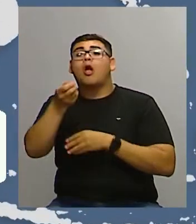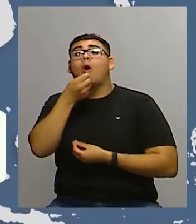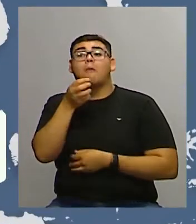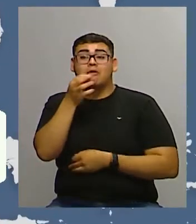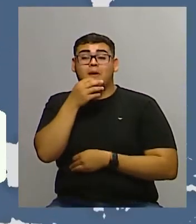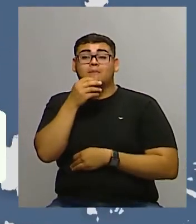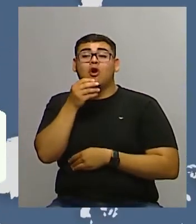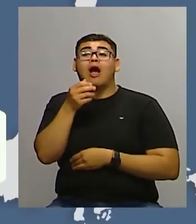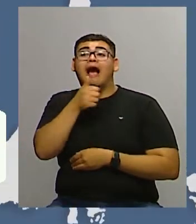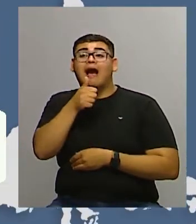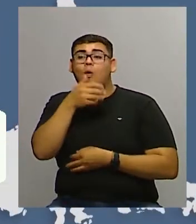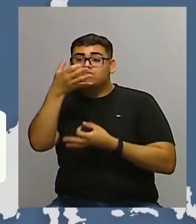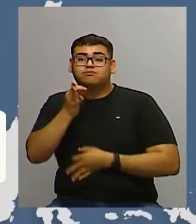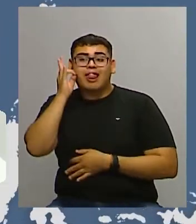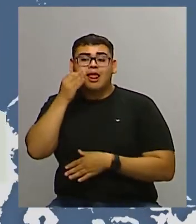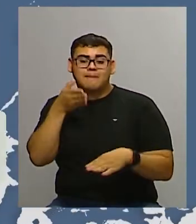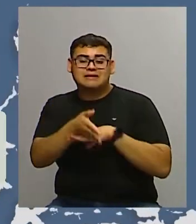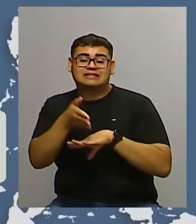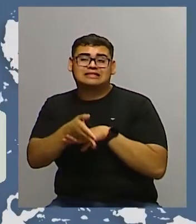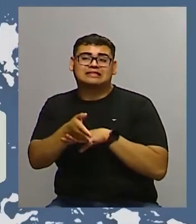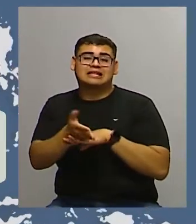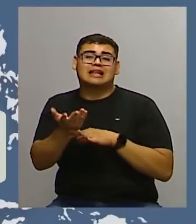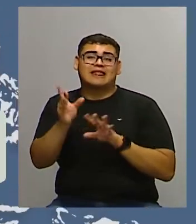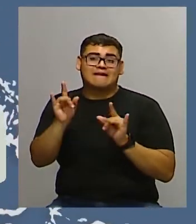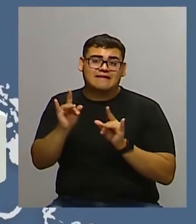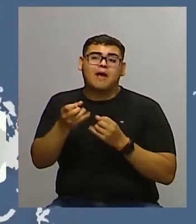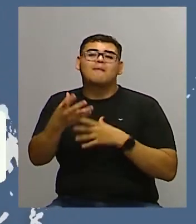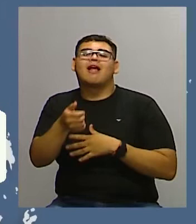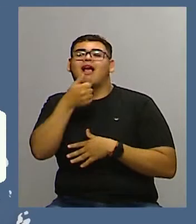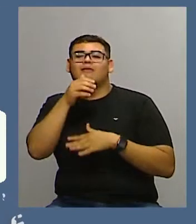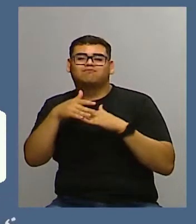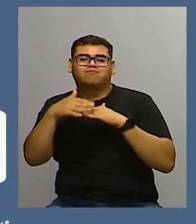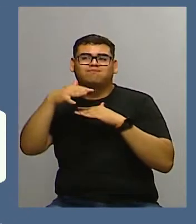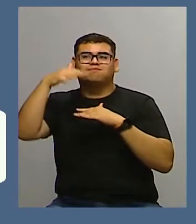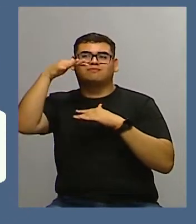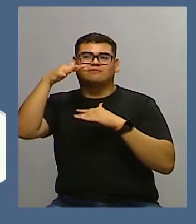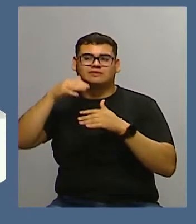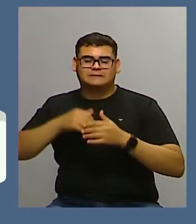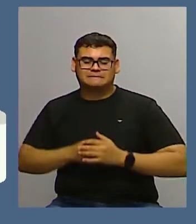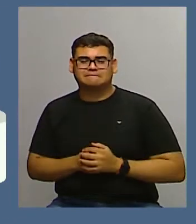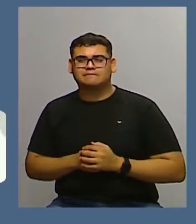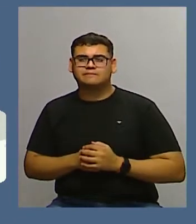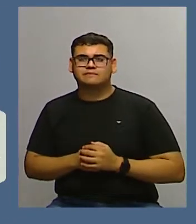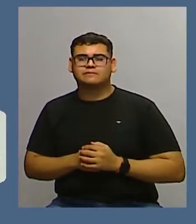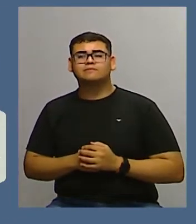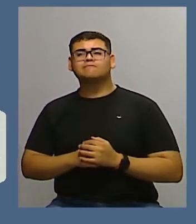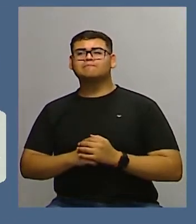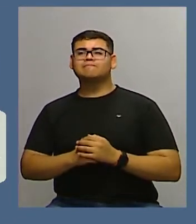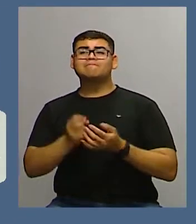de alguna manera se hace espacios propensos a las inundaciones, hay problemas en